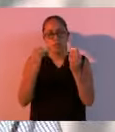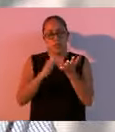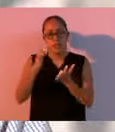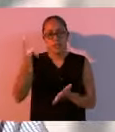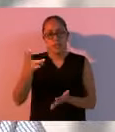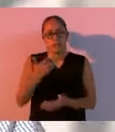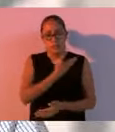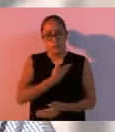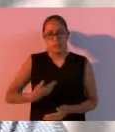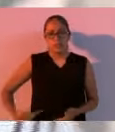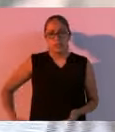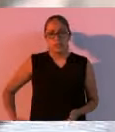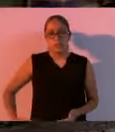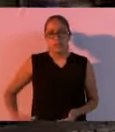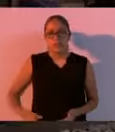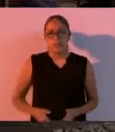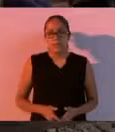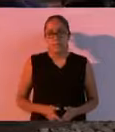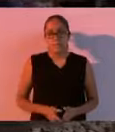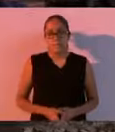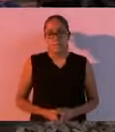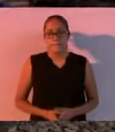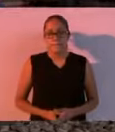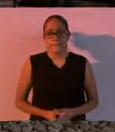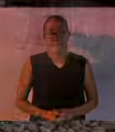presidente. Gracias a todos. Buenas noches.